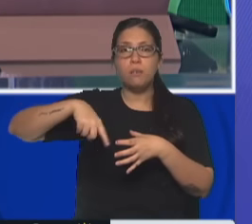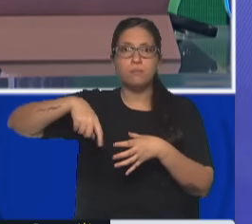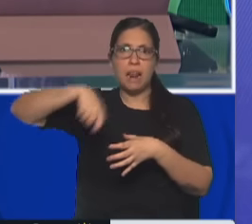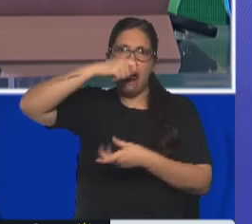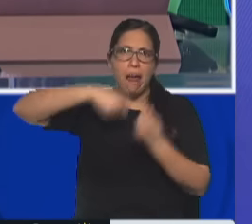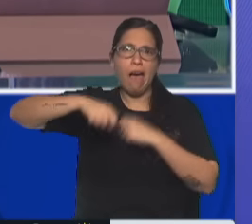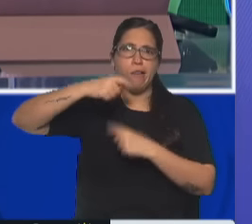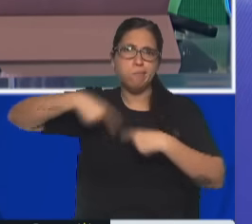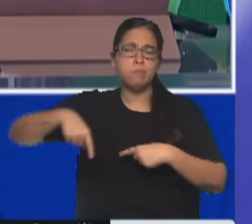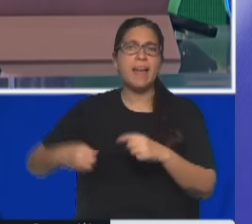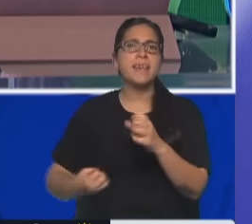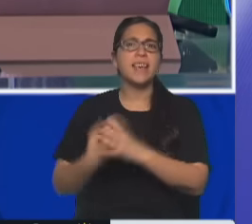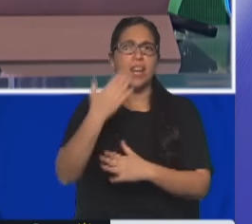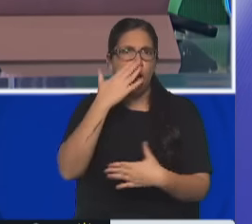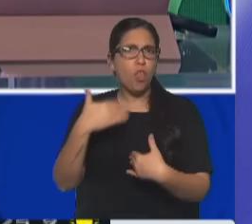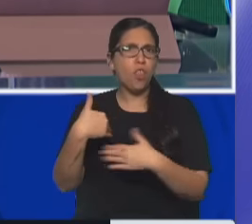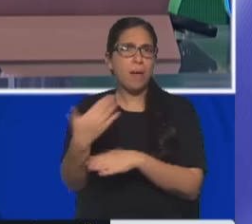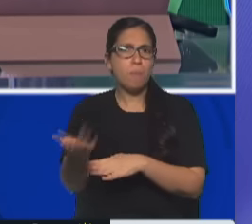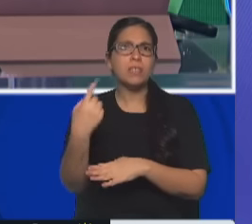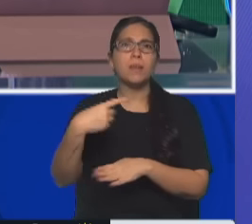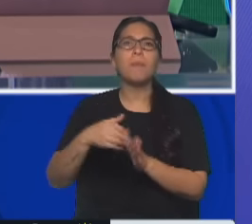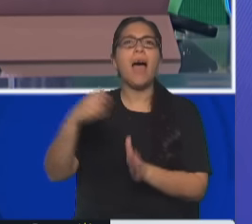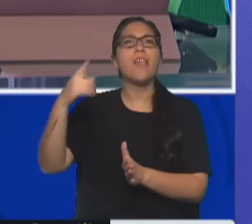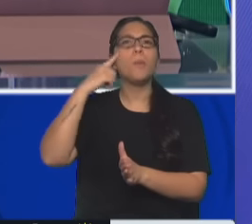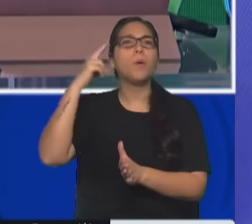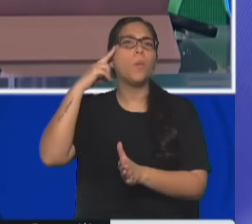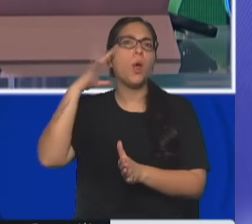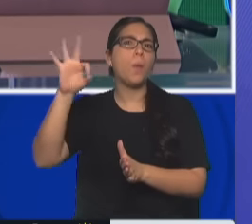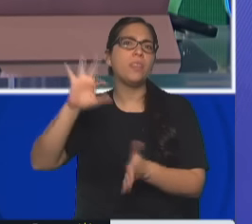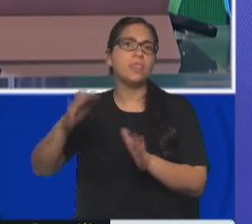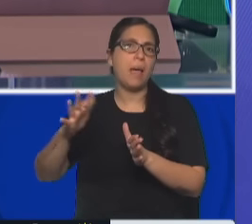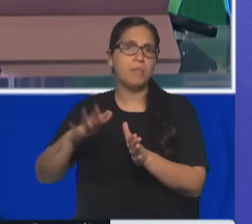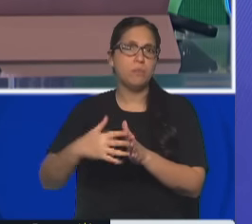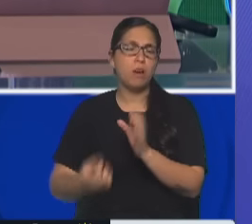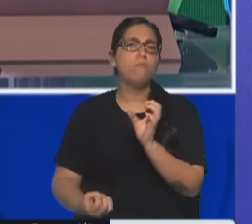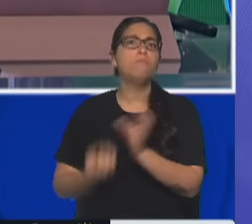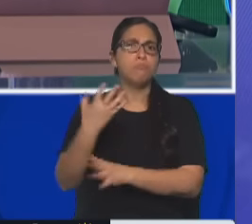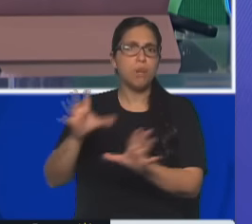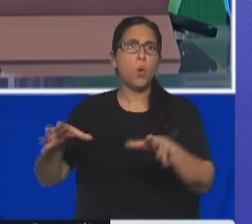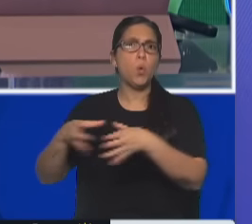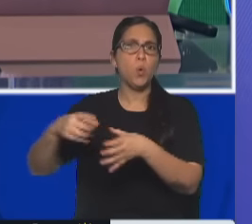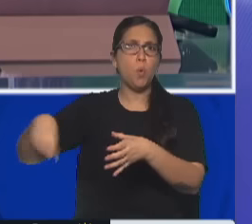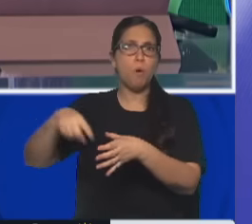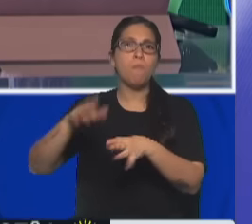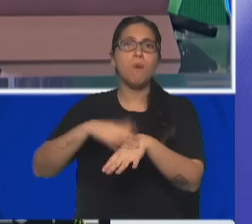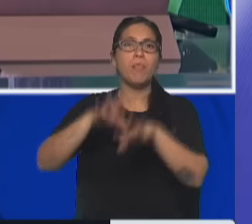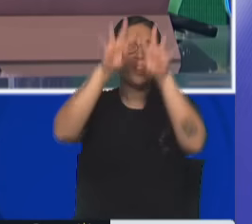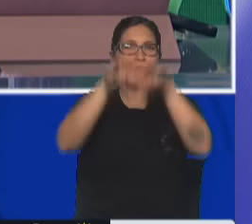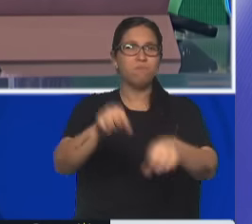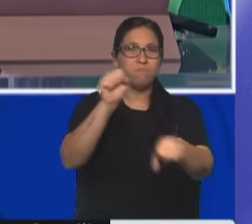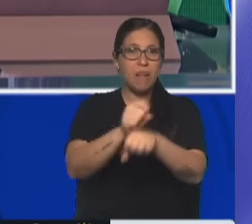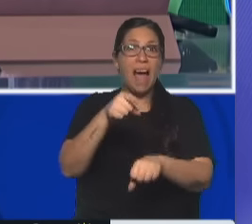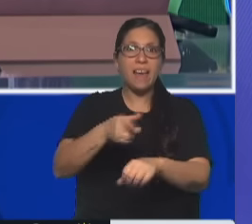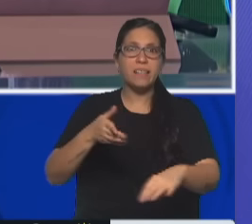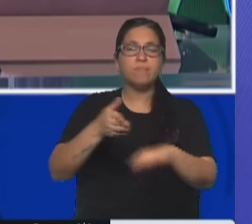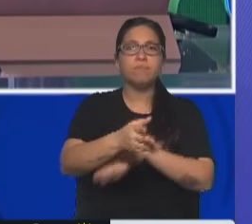del Comando Vermelho, surge en los 90 después justamente de este asalto a la prisión donde asesinaron a